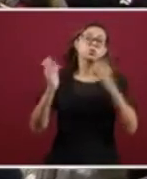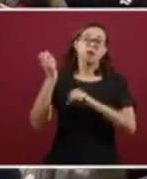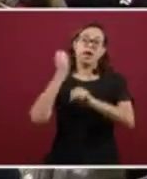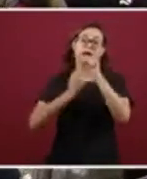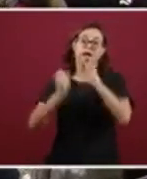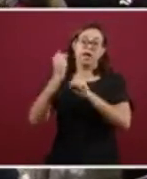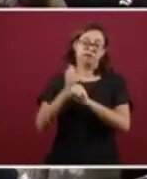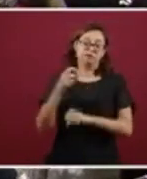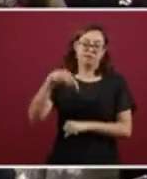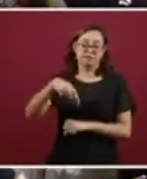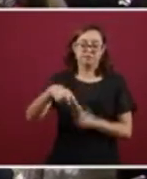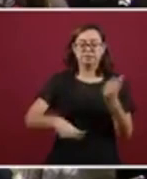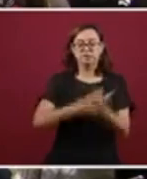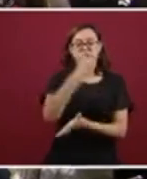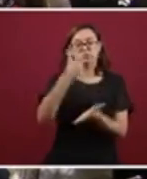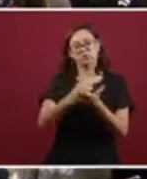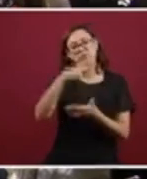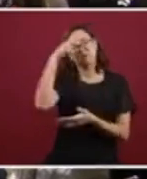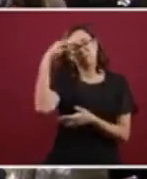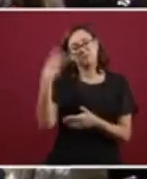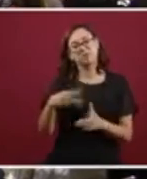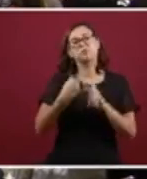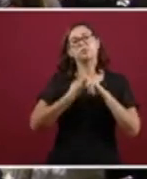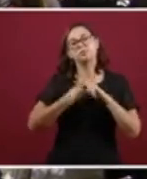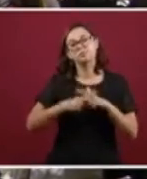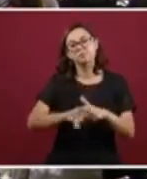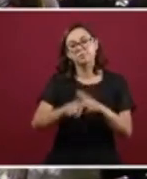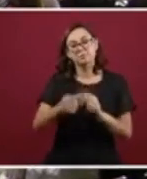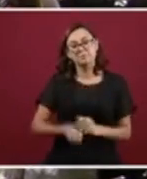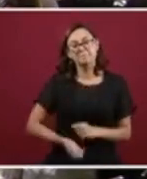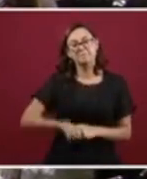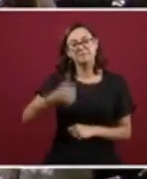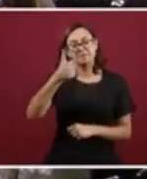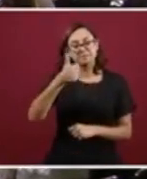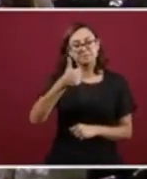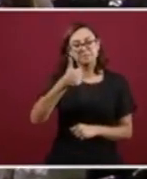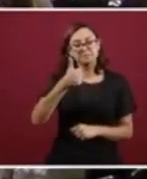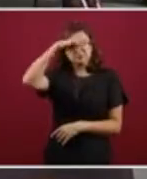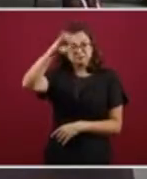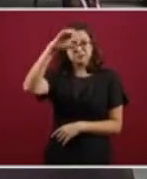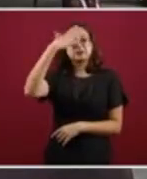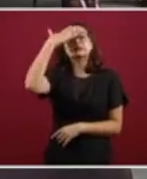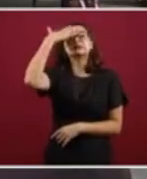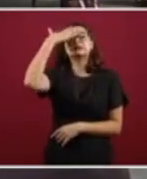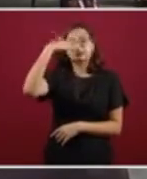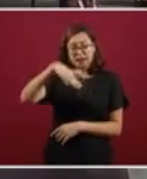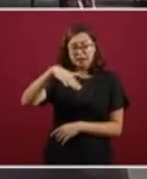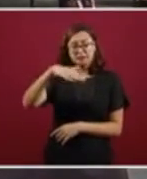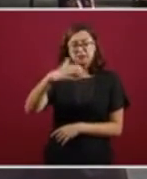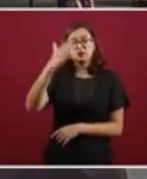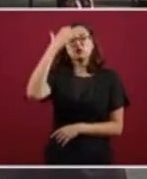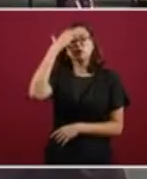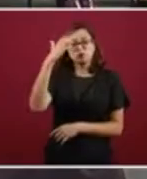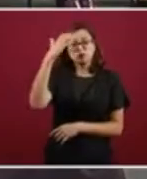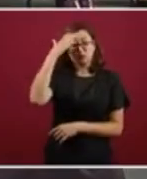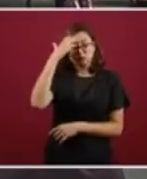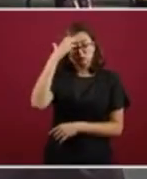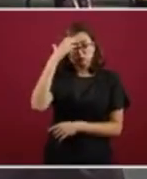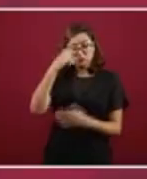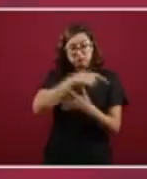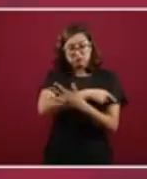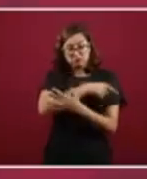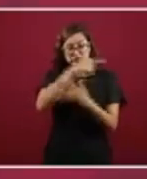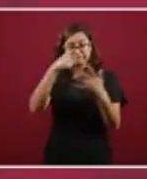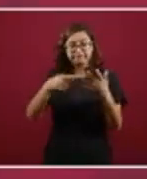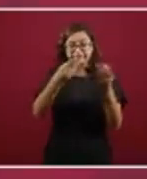del Banco del Bienestar. Por otro lado, en la estrategia para reforzar los valores y principios en la sociedad mexicana, los adultos